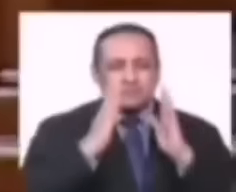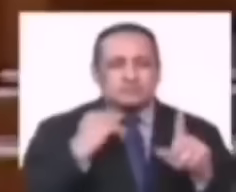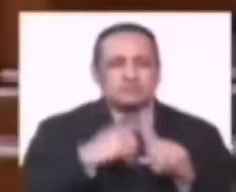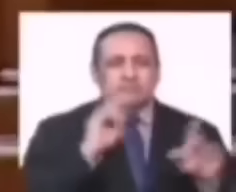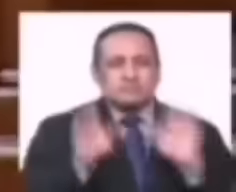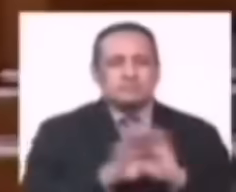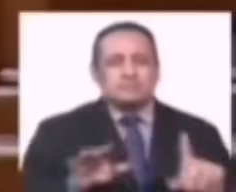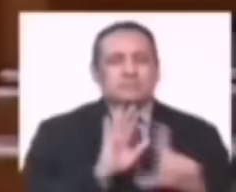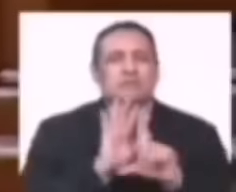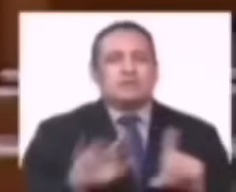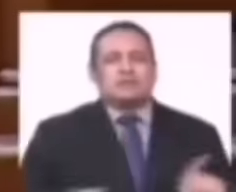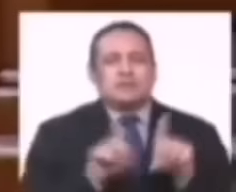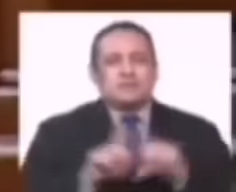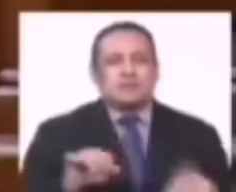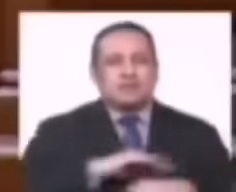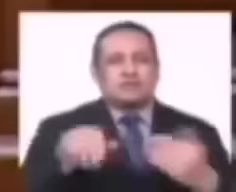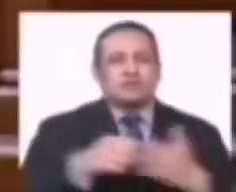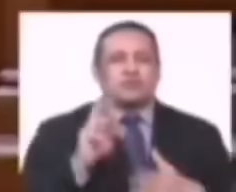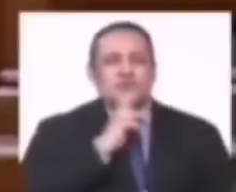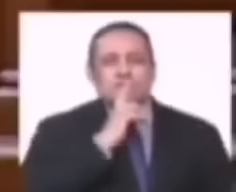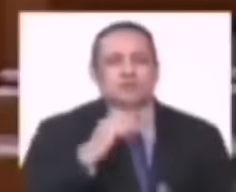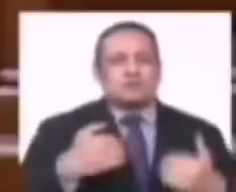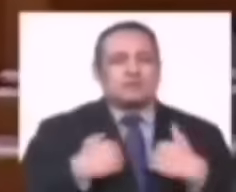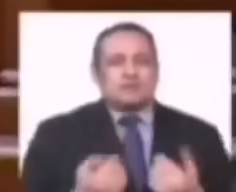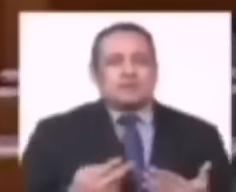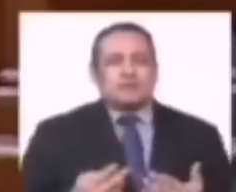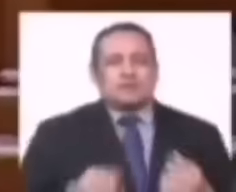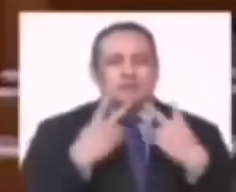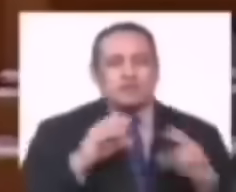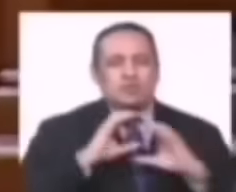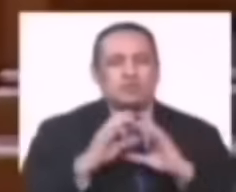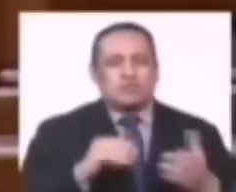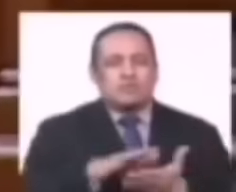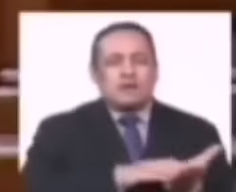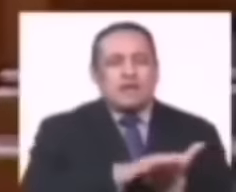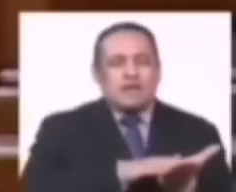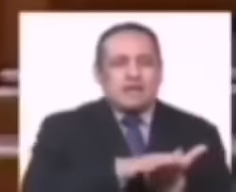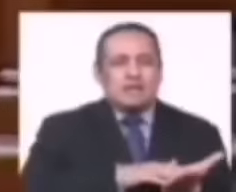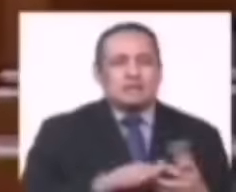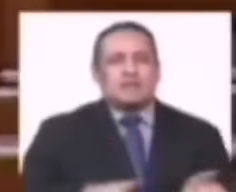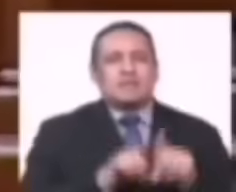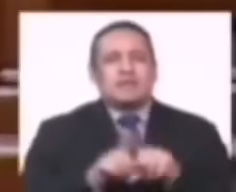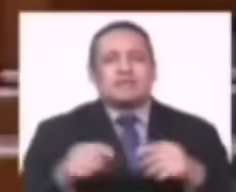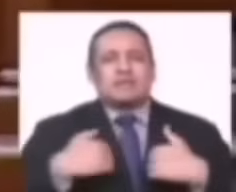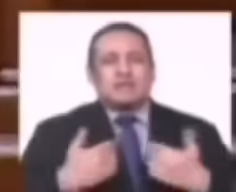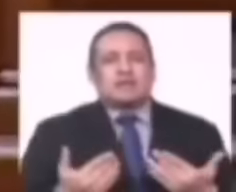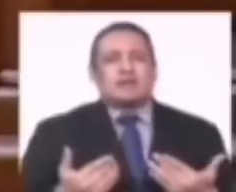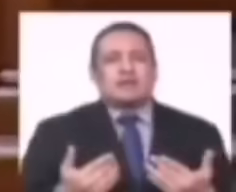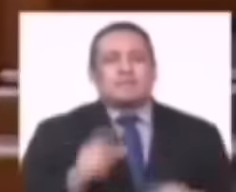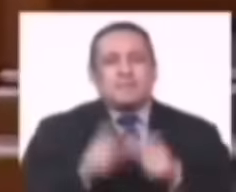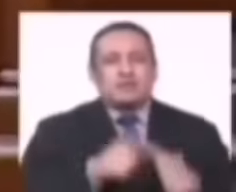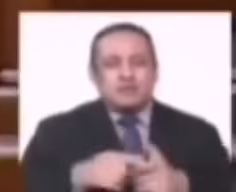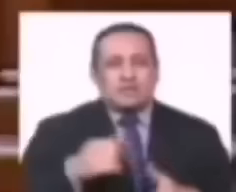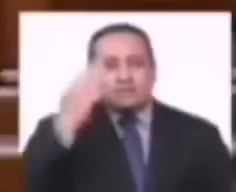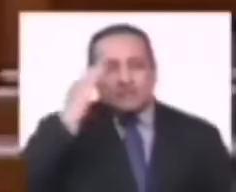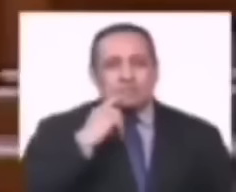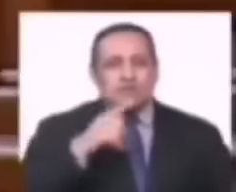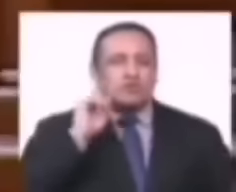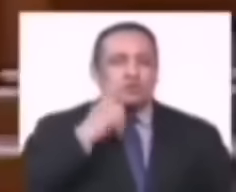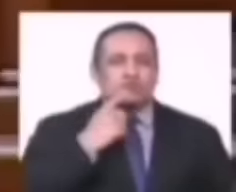una ley para que todos los restaurantes tengan comunicación braille, para que tengan gente que pueda hablar con el